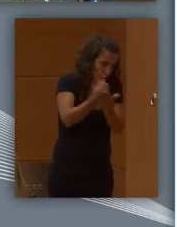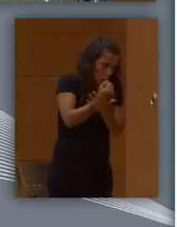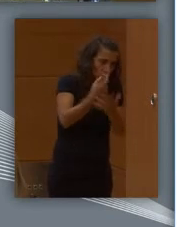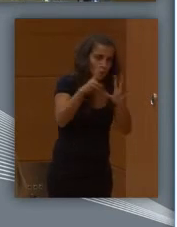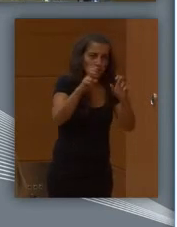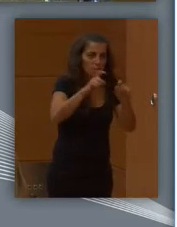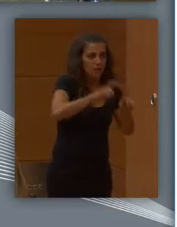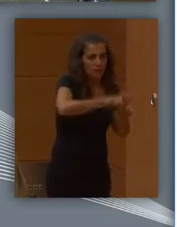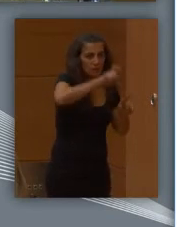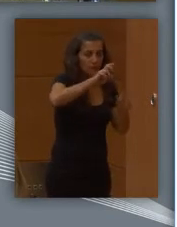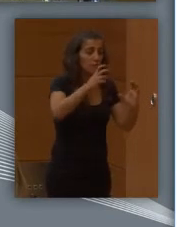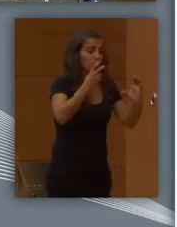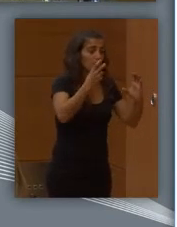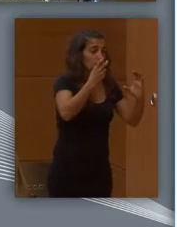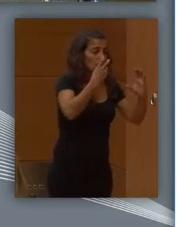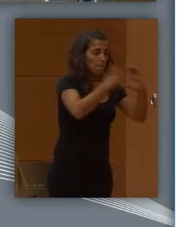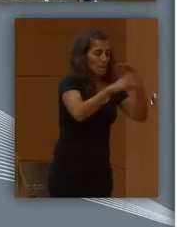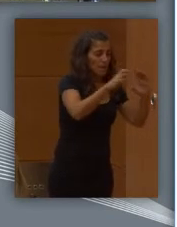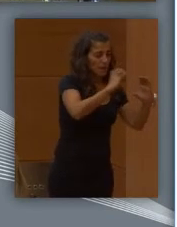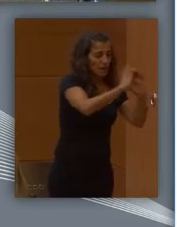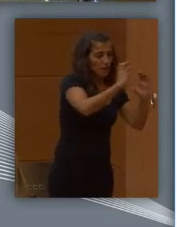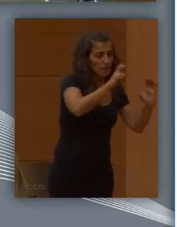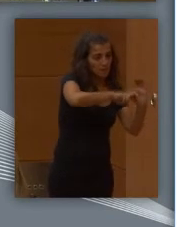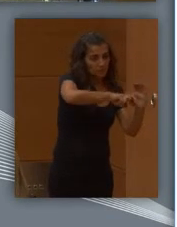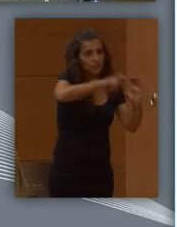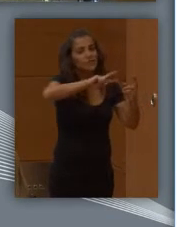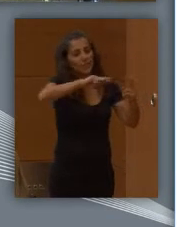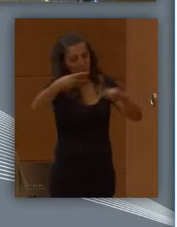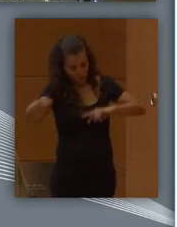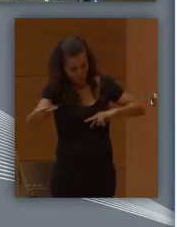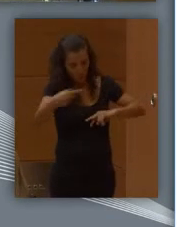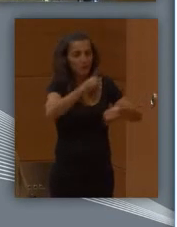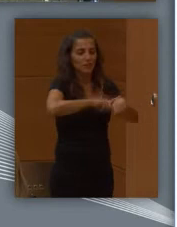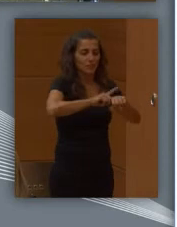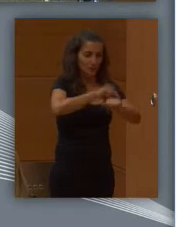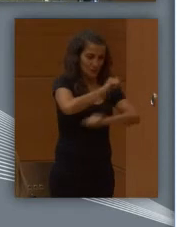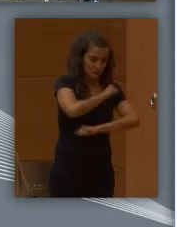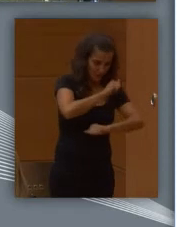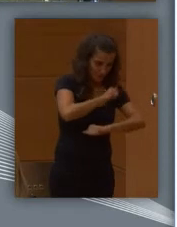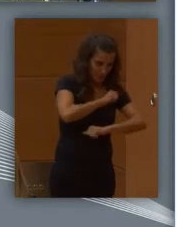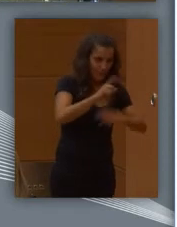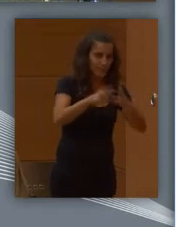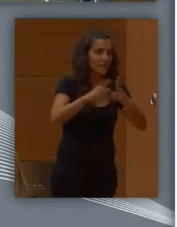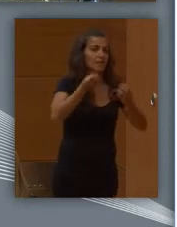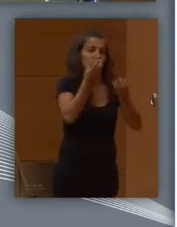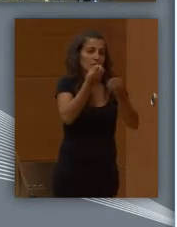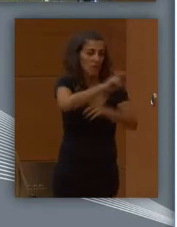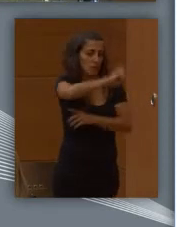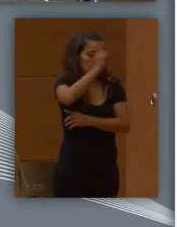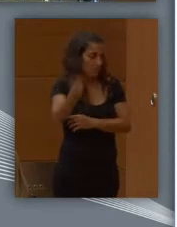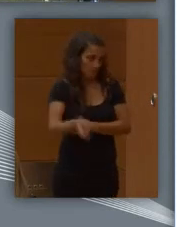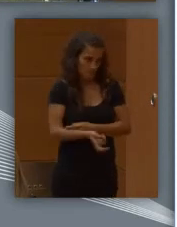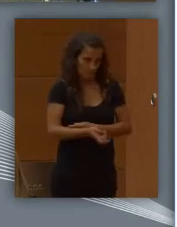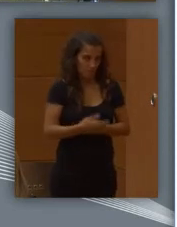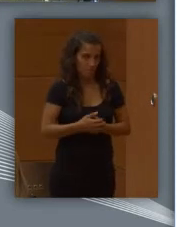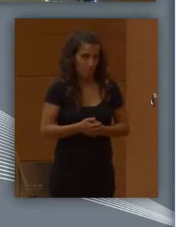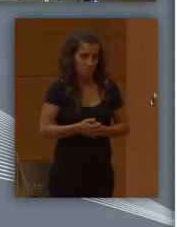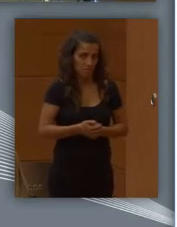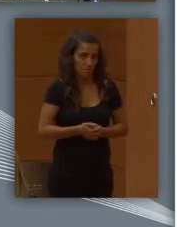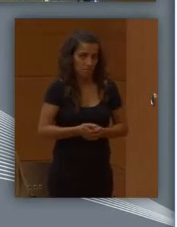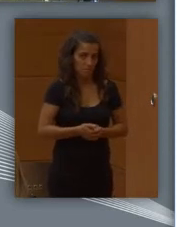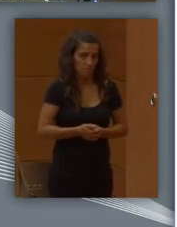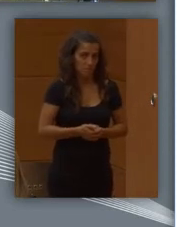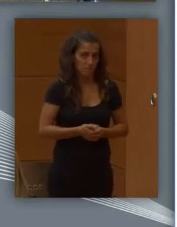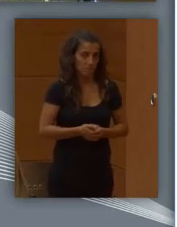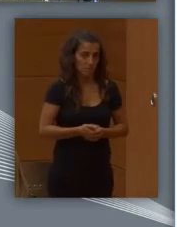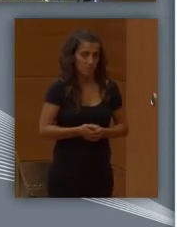transbordos, tiempo de espera, la vía por la que sale el tren, si tenemos esa información, etcétera. Y luego